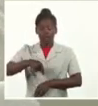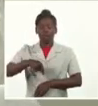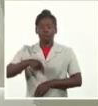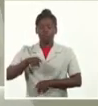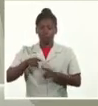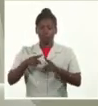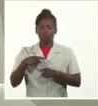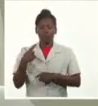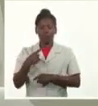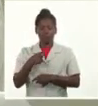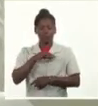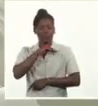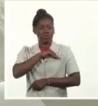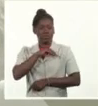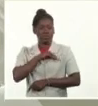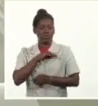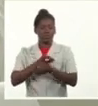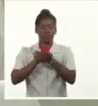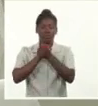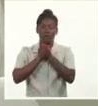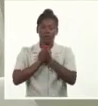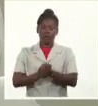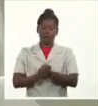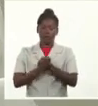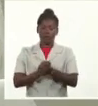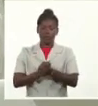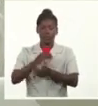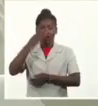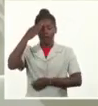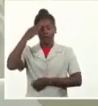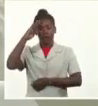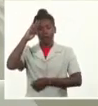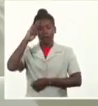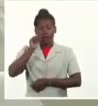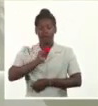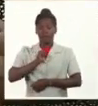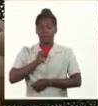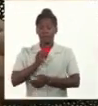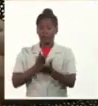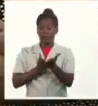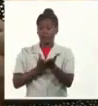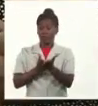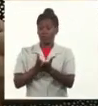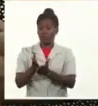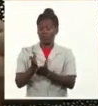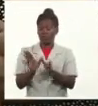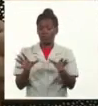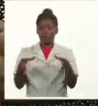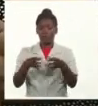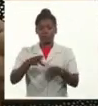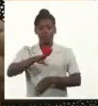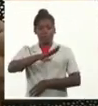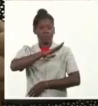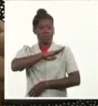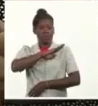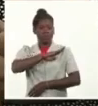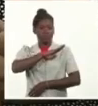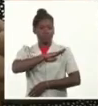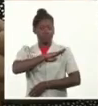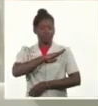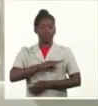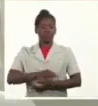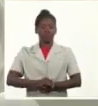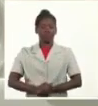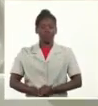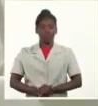contrario. Aspiramos a reanudar los diálogos con el Ejército de Liberación Nacional, ELN,